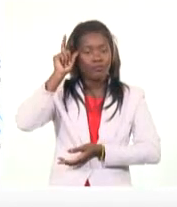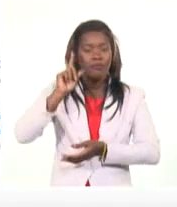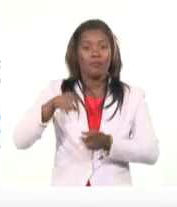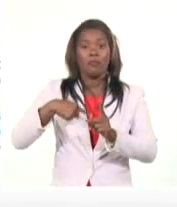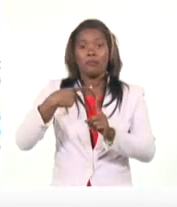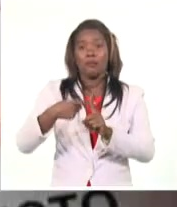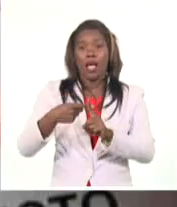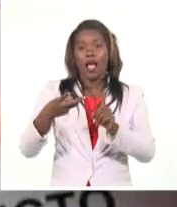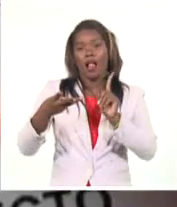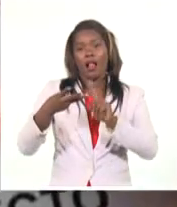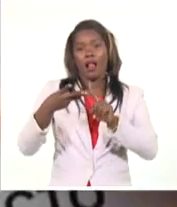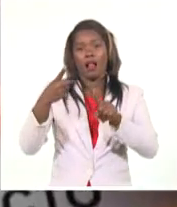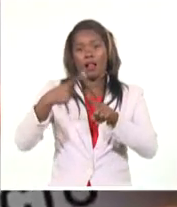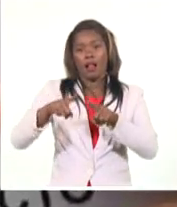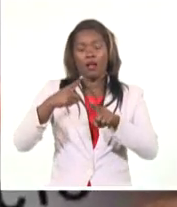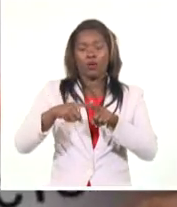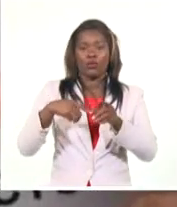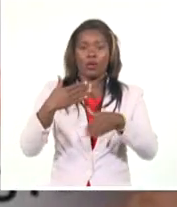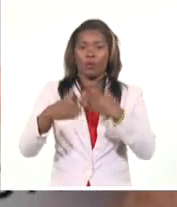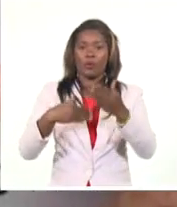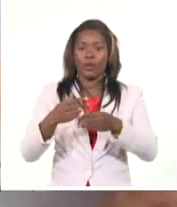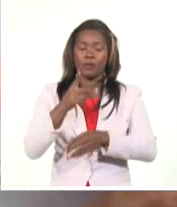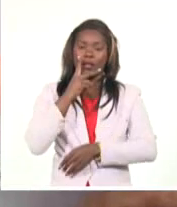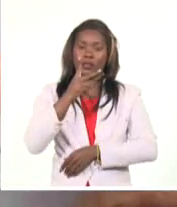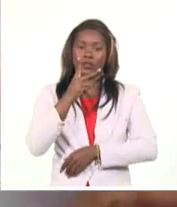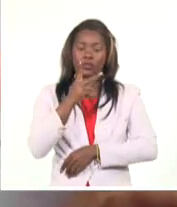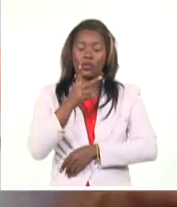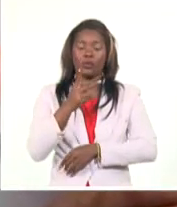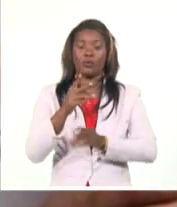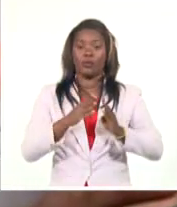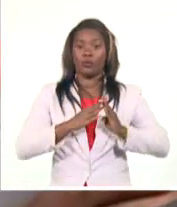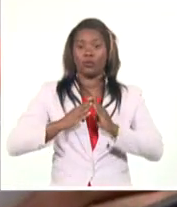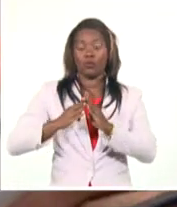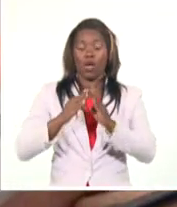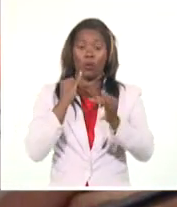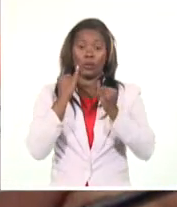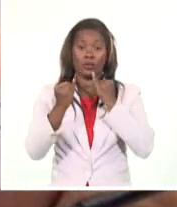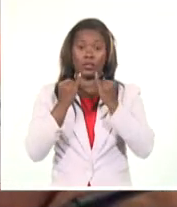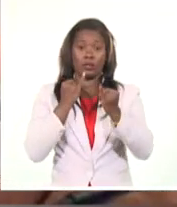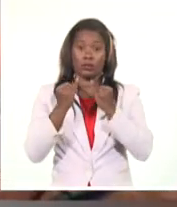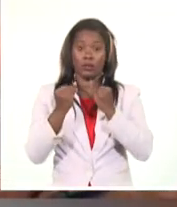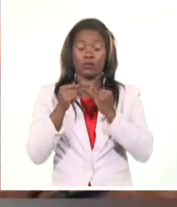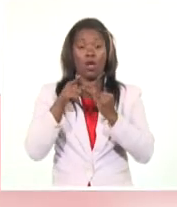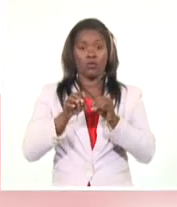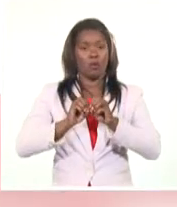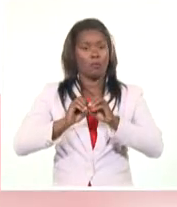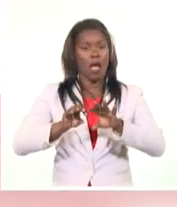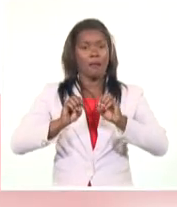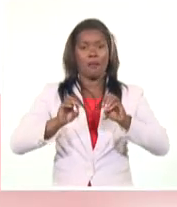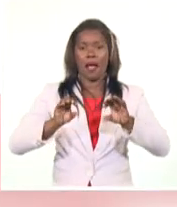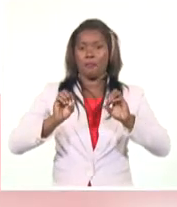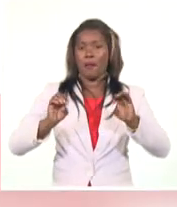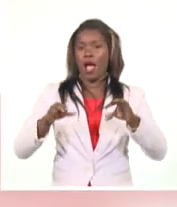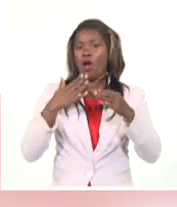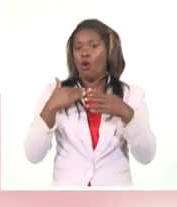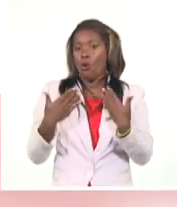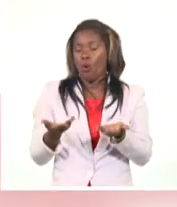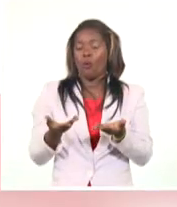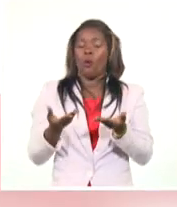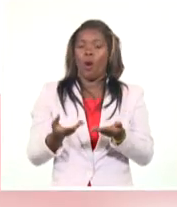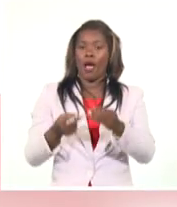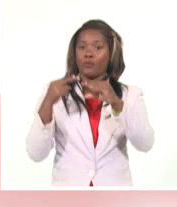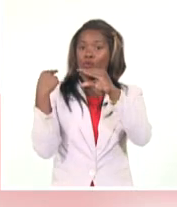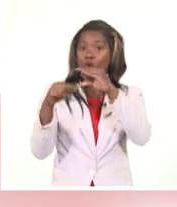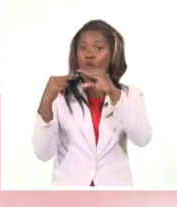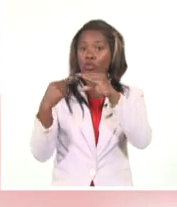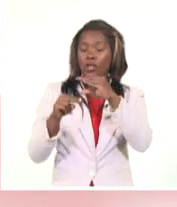por razones de utilidad pública o interés social. Además, fueron publicadas las direcciones de correos electrónicos a las que se